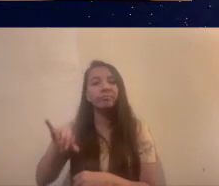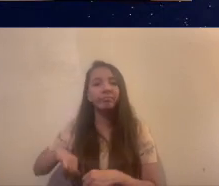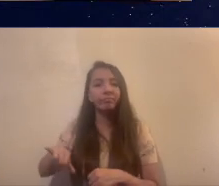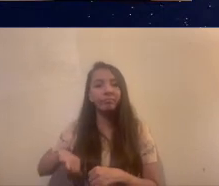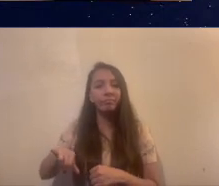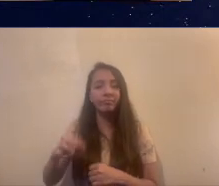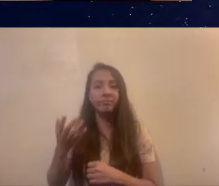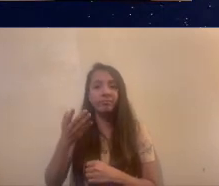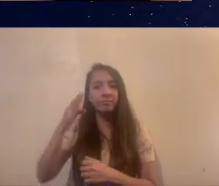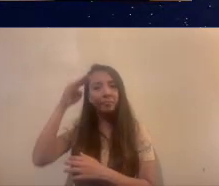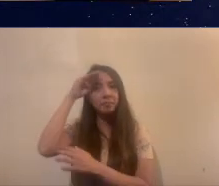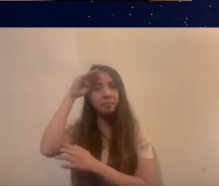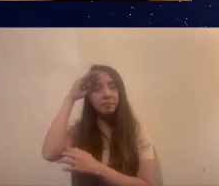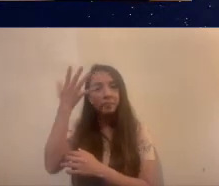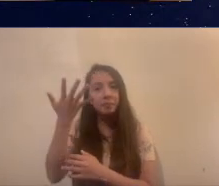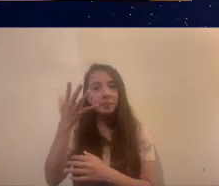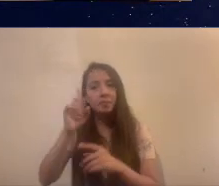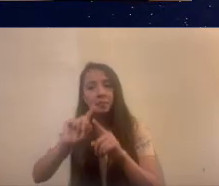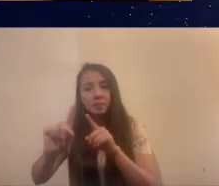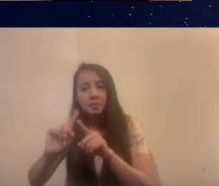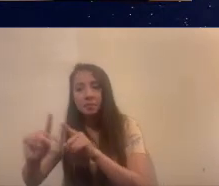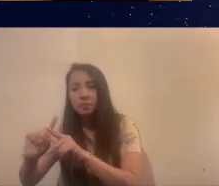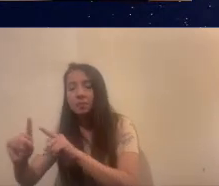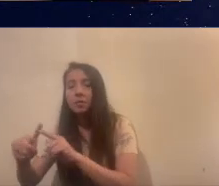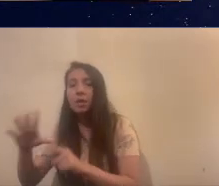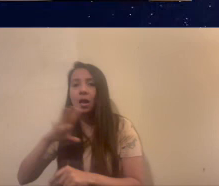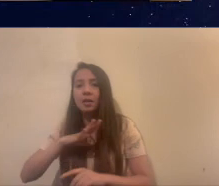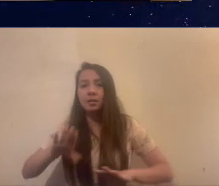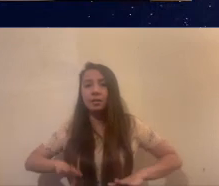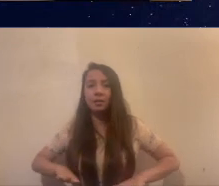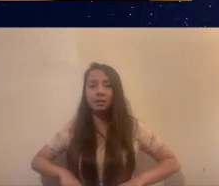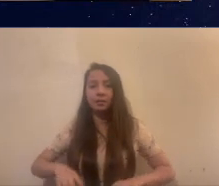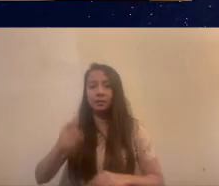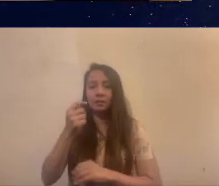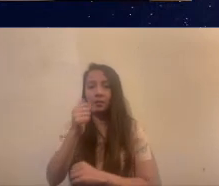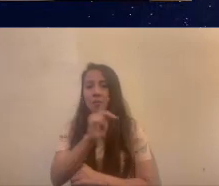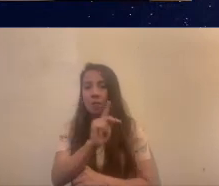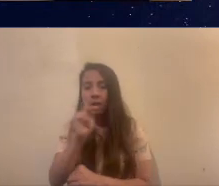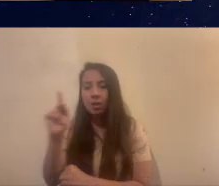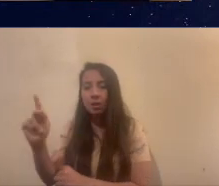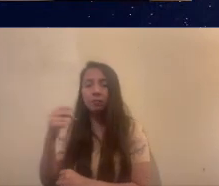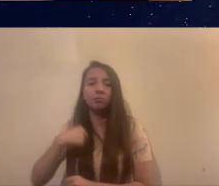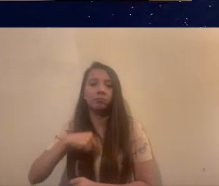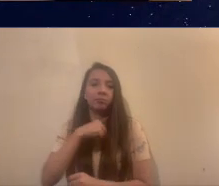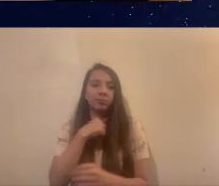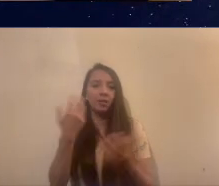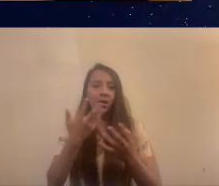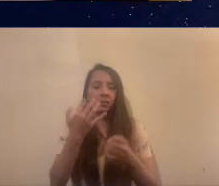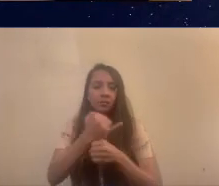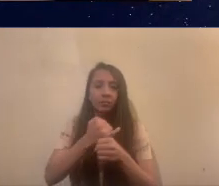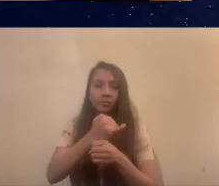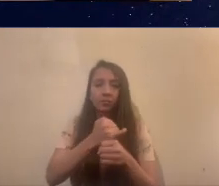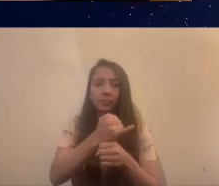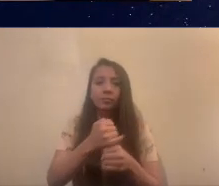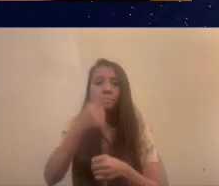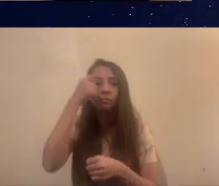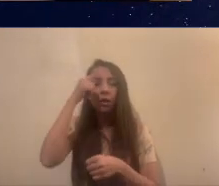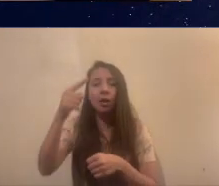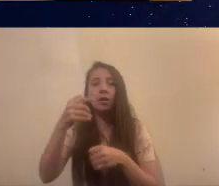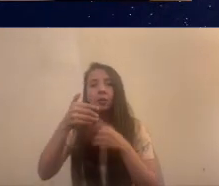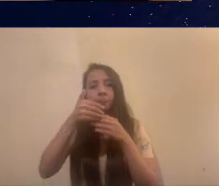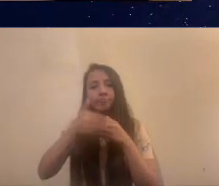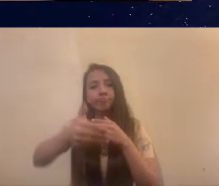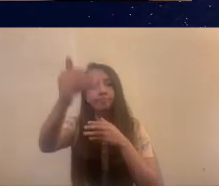súper interesante pensar en otras variedades que tengan características similares a las que hemos ensayado nosotros para